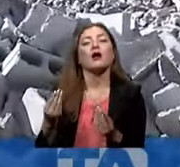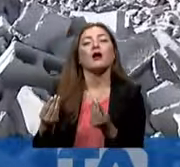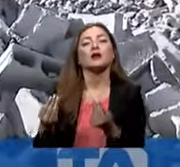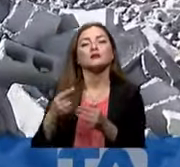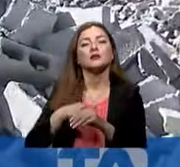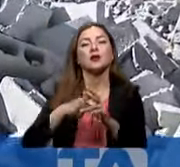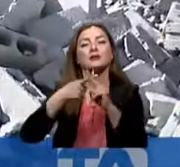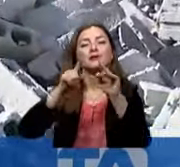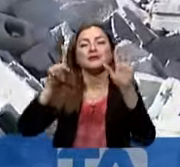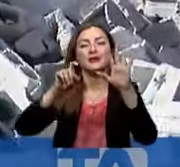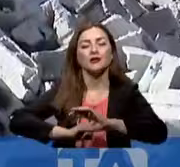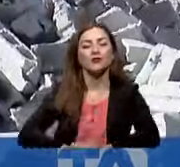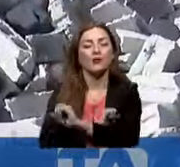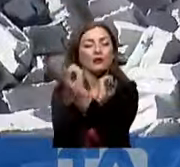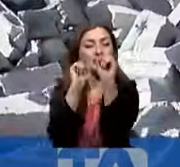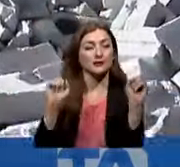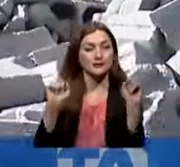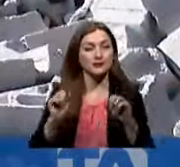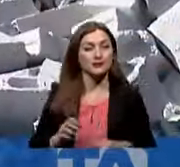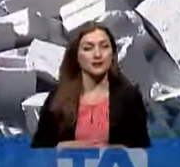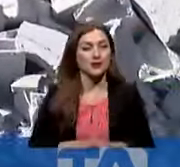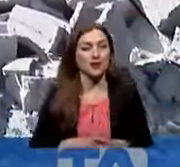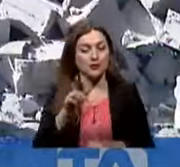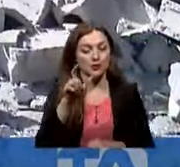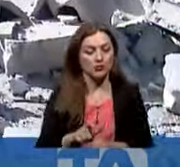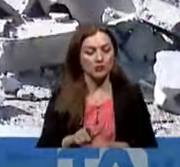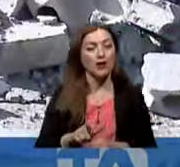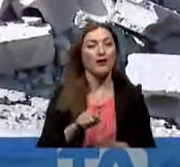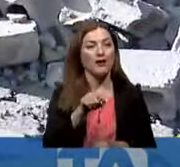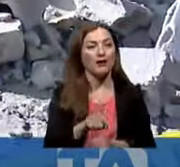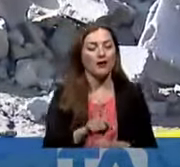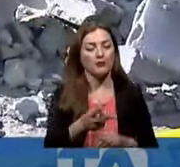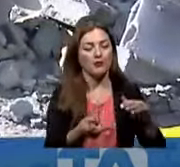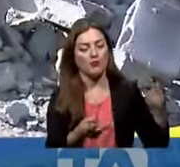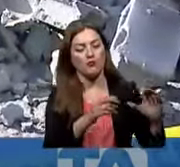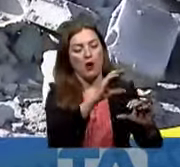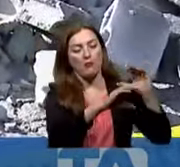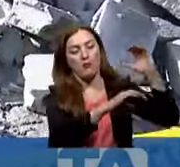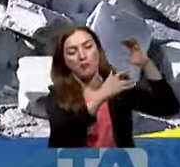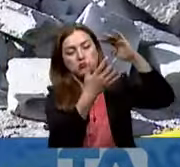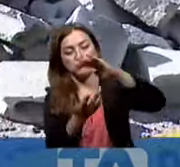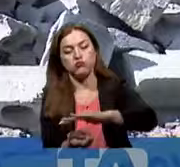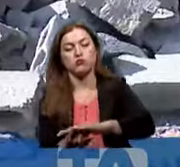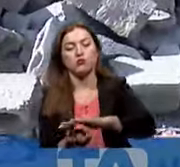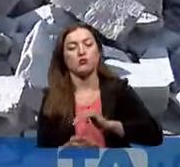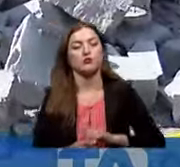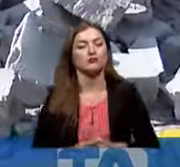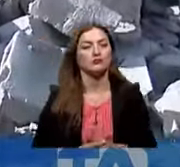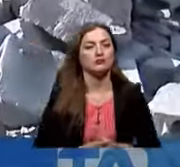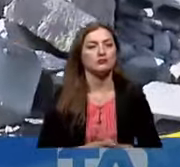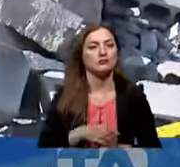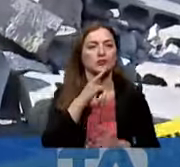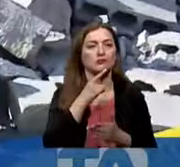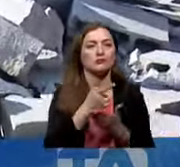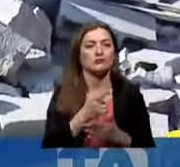de las 6 de la mañana? ¿Encontraron a la persona bajo los escombros y ya se encontraba sin signos vitales? Afirmativo, ya se